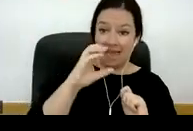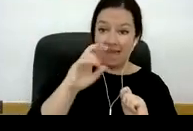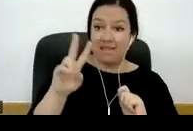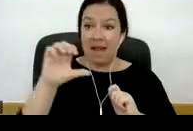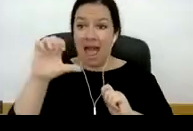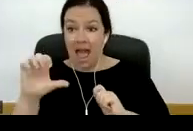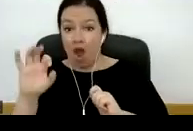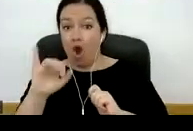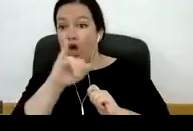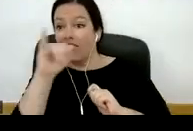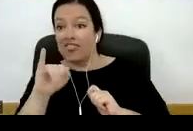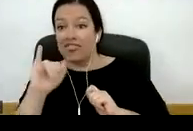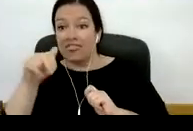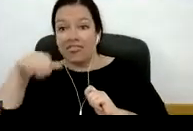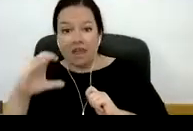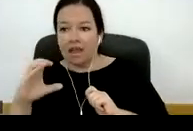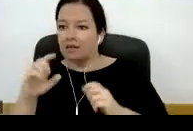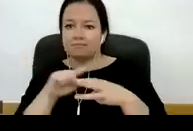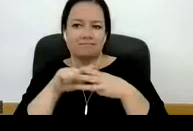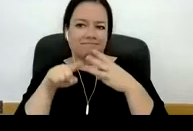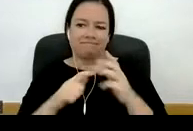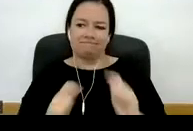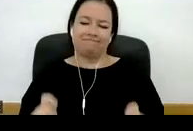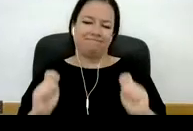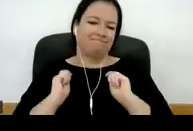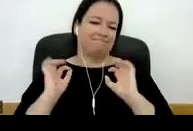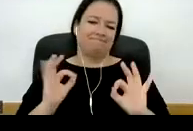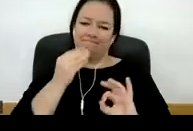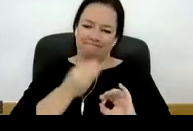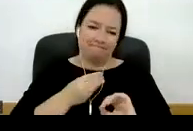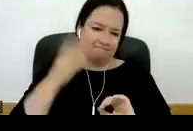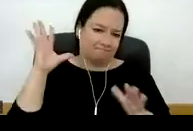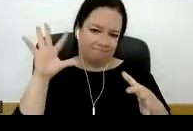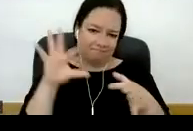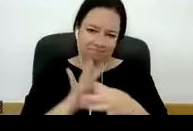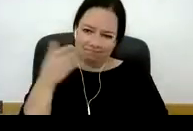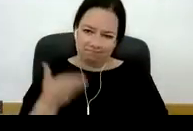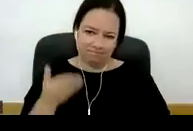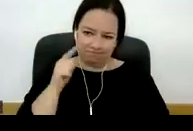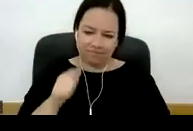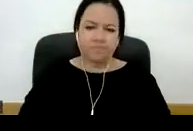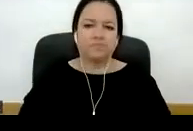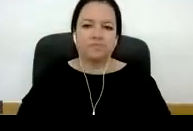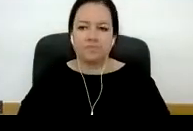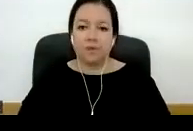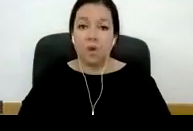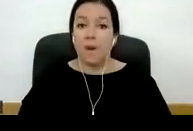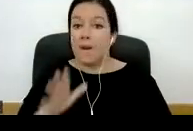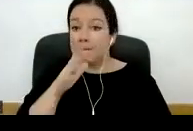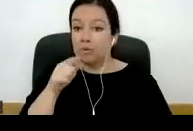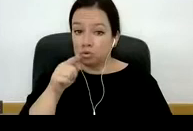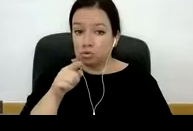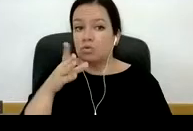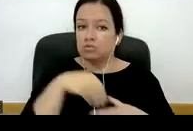zinc nos puede venir fundamental, nos puede resultar fundamental, nos puede venir muy bien. Por lo tanto, Citrus incanus